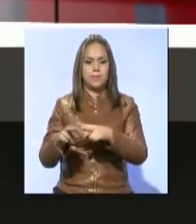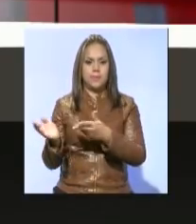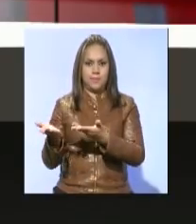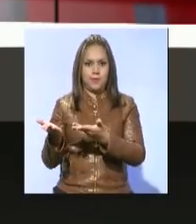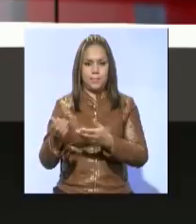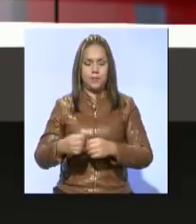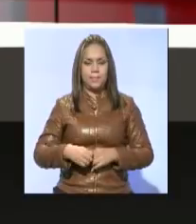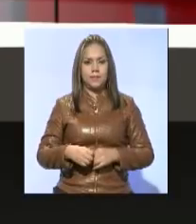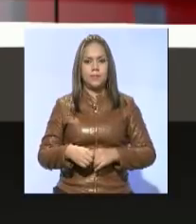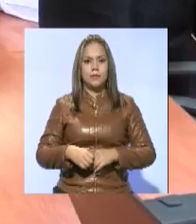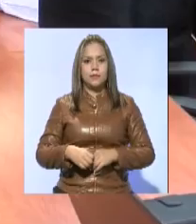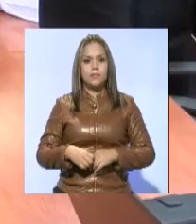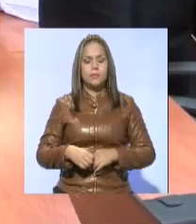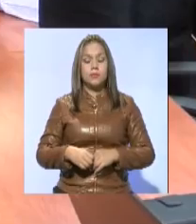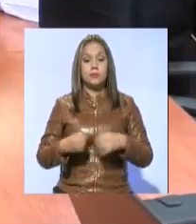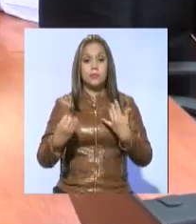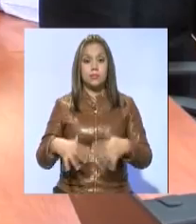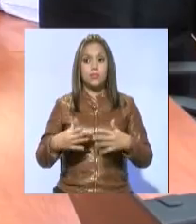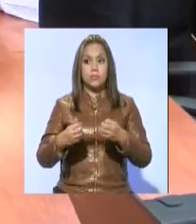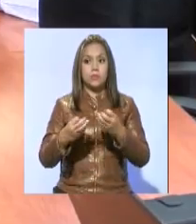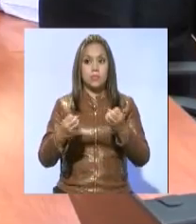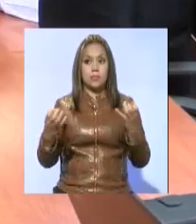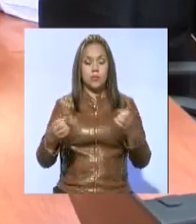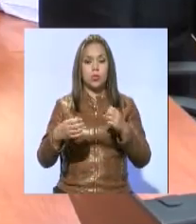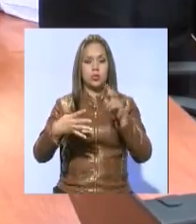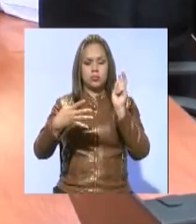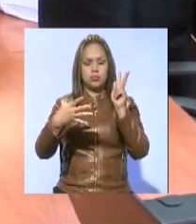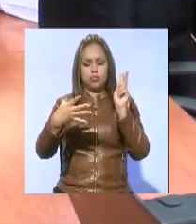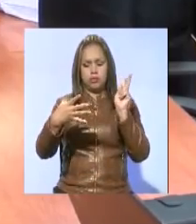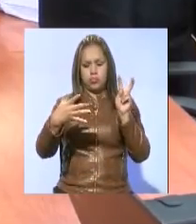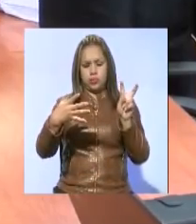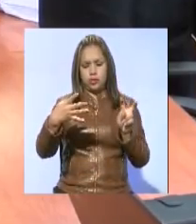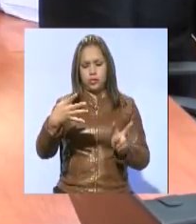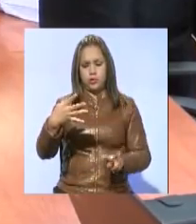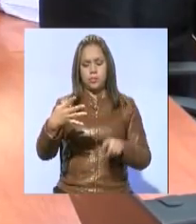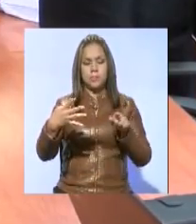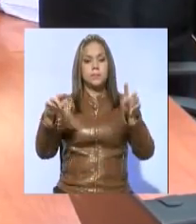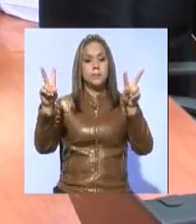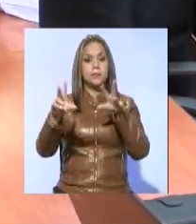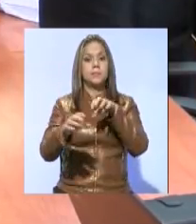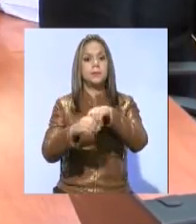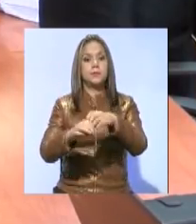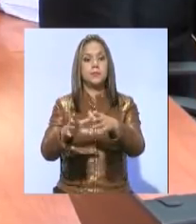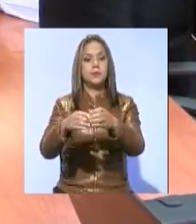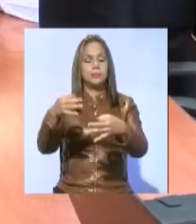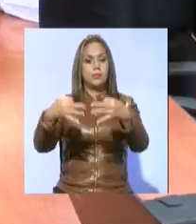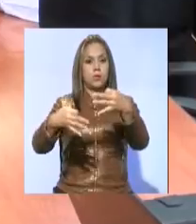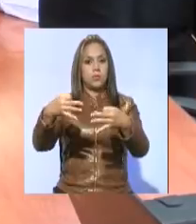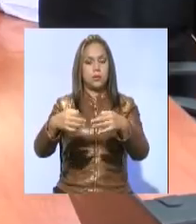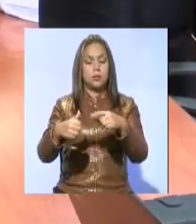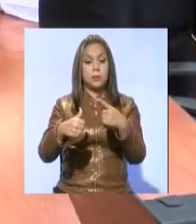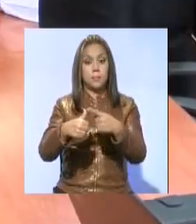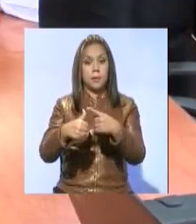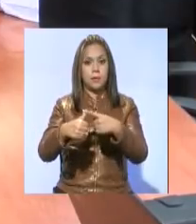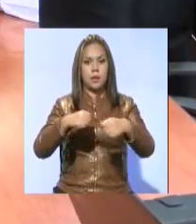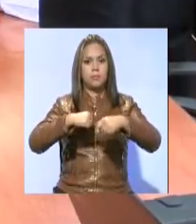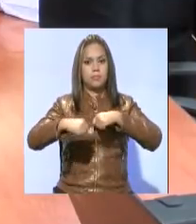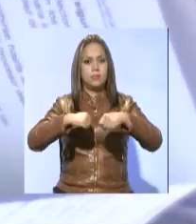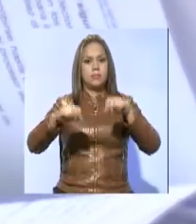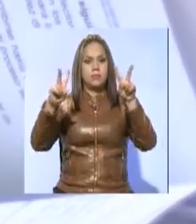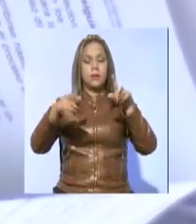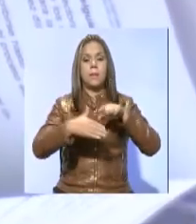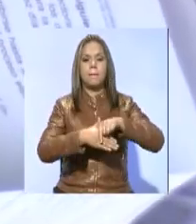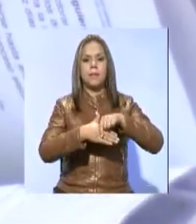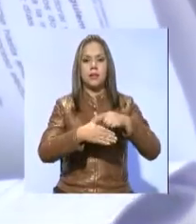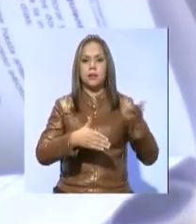enseguida. Son varias las aristas que han marcado la agenda de trabajo al interior de la Comisión de Justicia. Primero se ha dado trámite a temas que quedaron